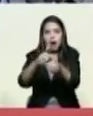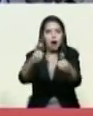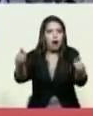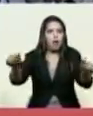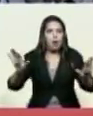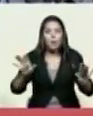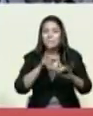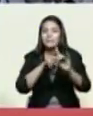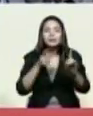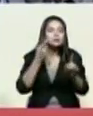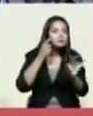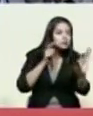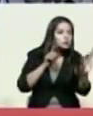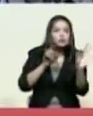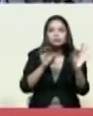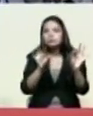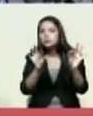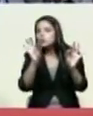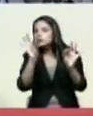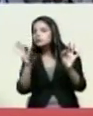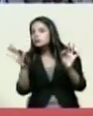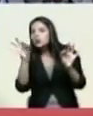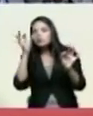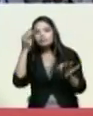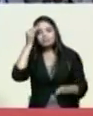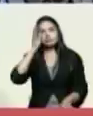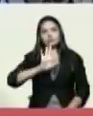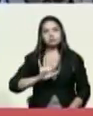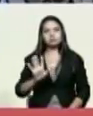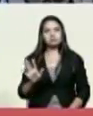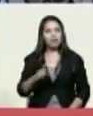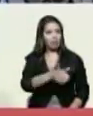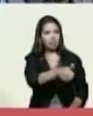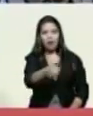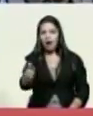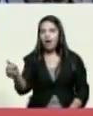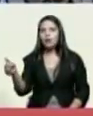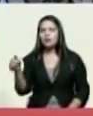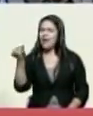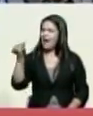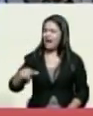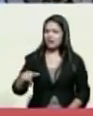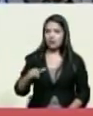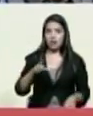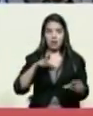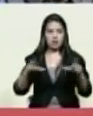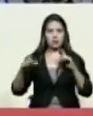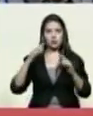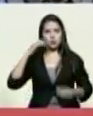Pero agarremos de estos compañeros lo que tengamos que aprender. Y aquí nadie está prendido.